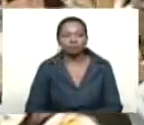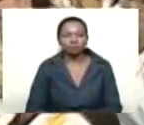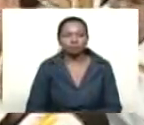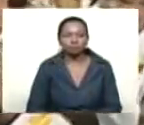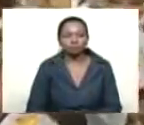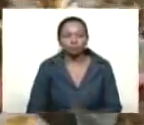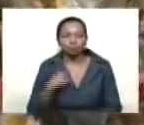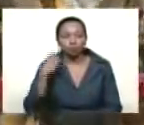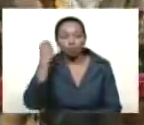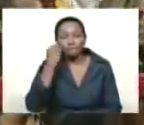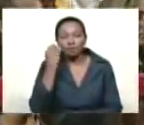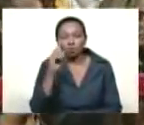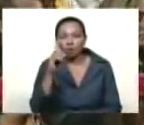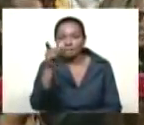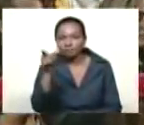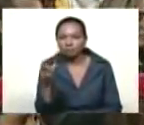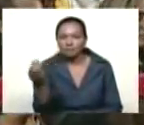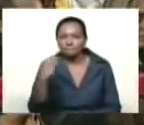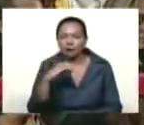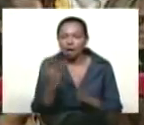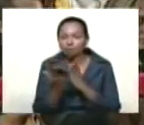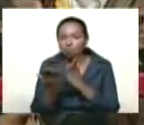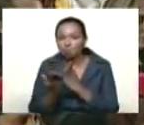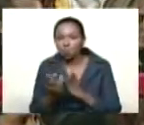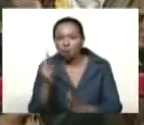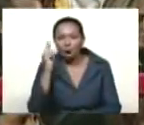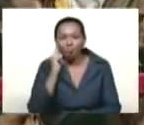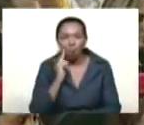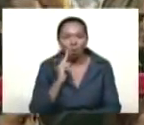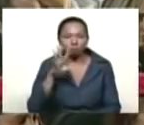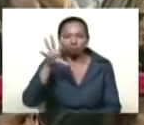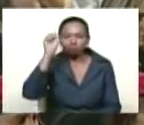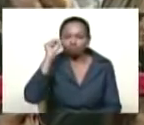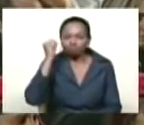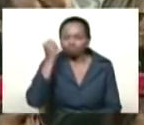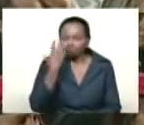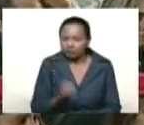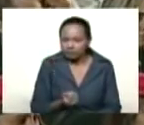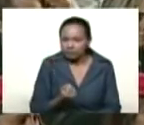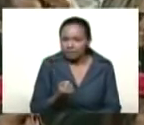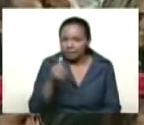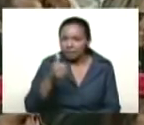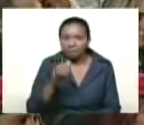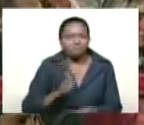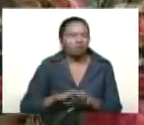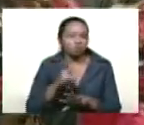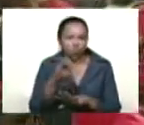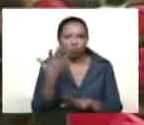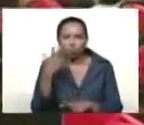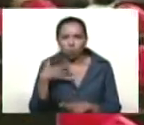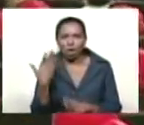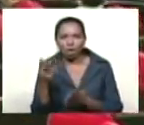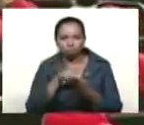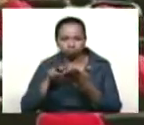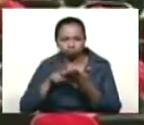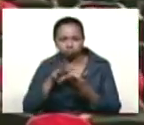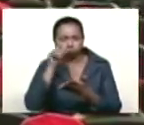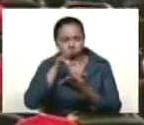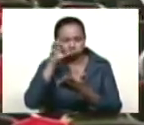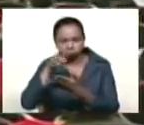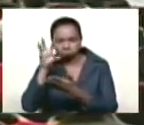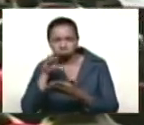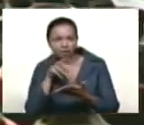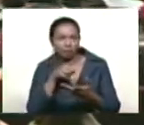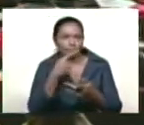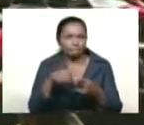Creo que es una de las personas que más estudió a Bolívar, más comprendió, no solo lo estudió, porque tú puedes estudiar, caletrearte y repetir